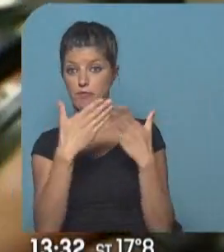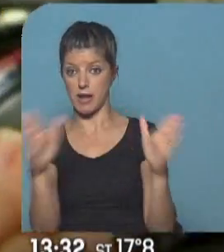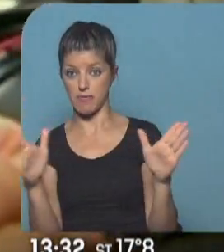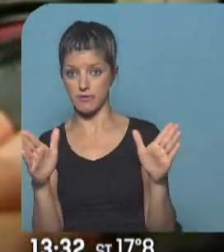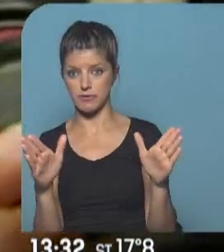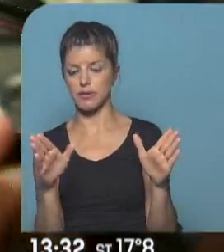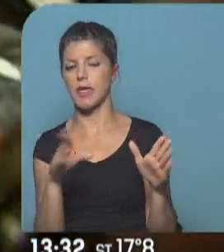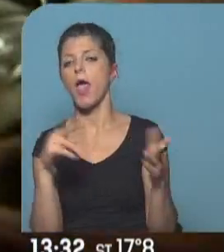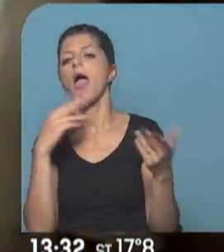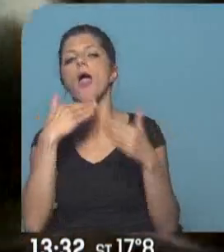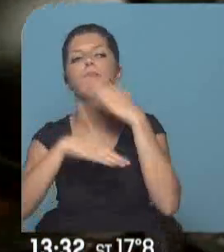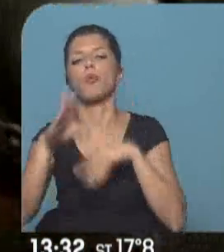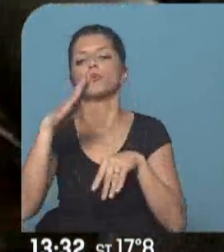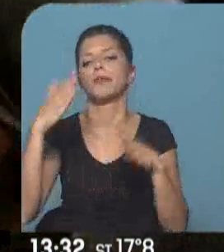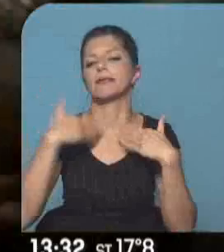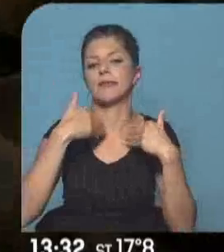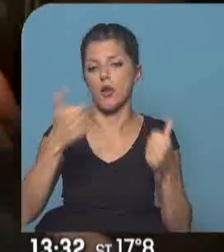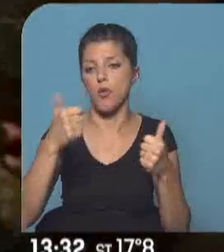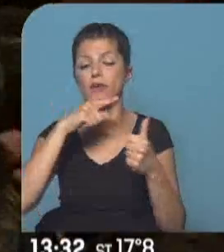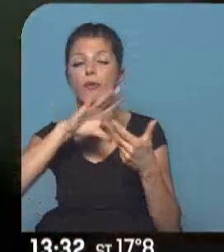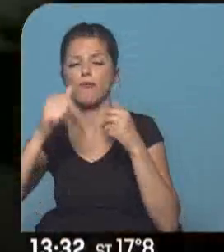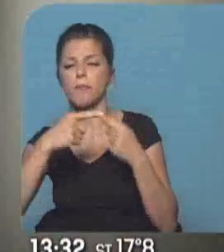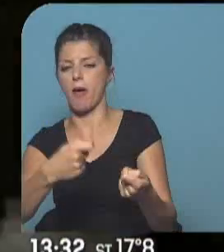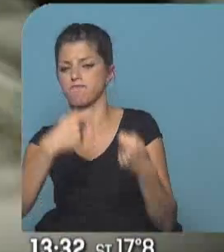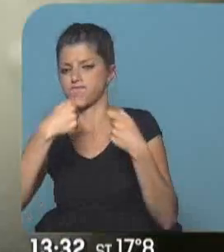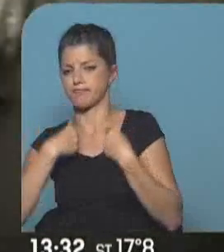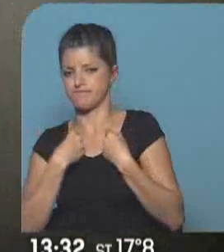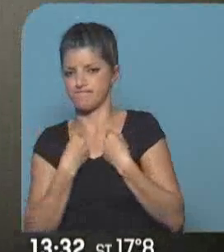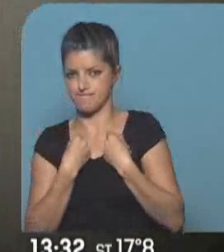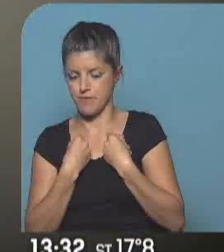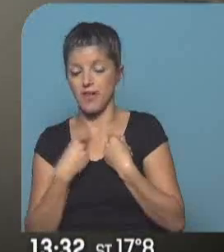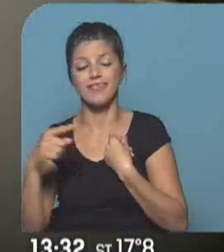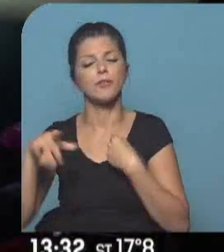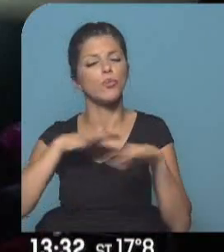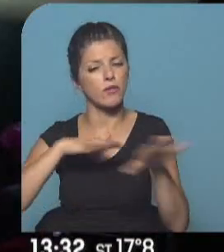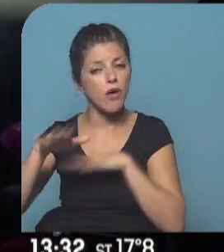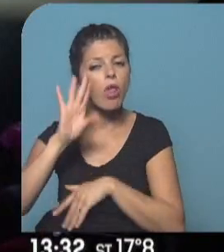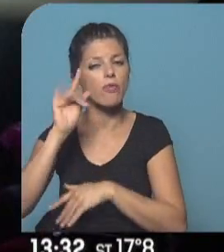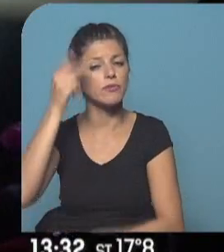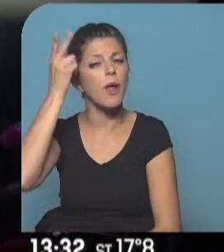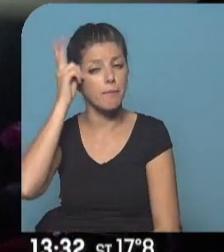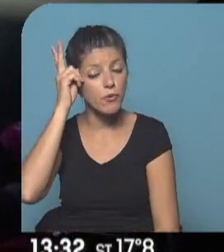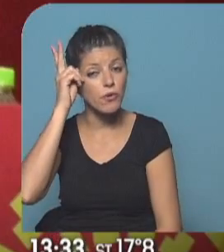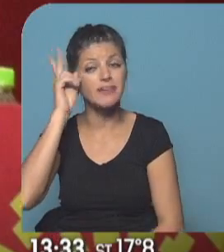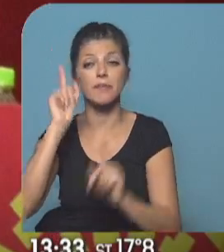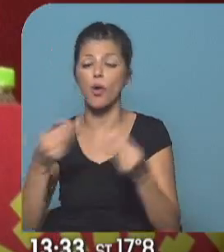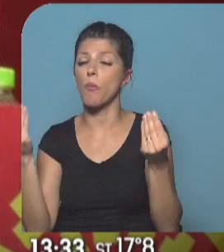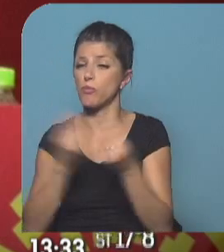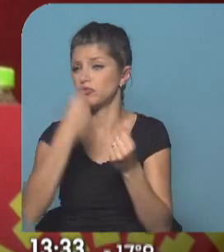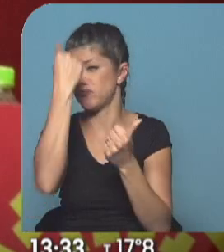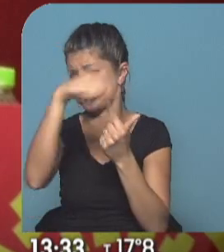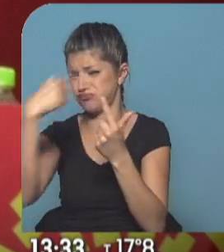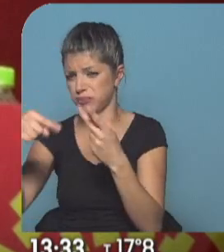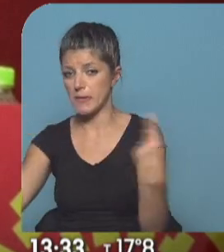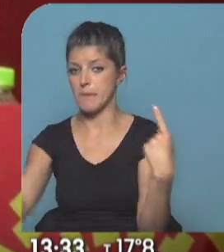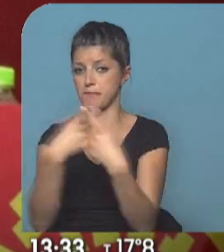razones médicas y humanitarias como moneda de cambio. Un panorama difícil y con muchos frentes abiertos